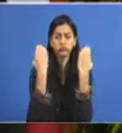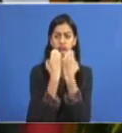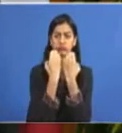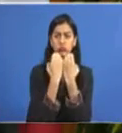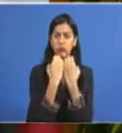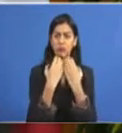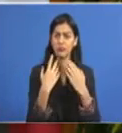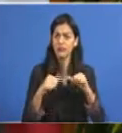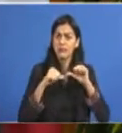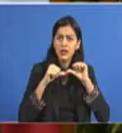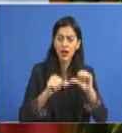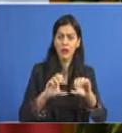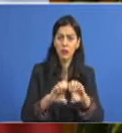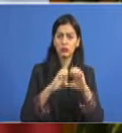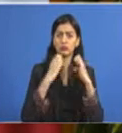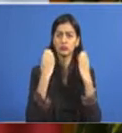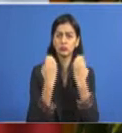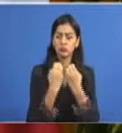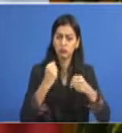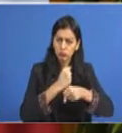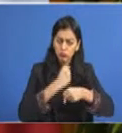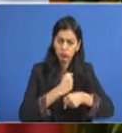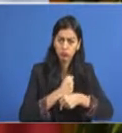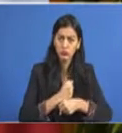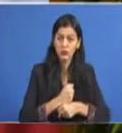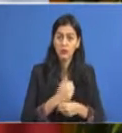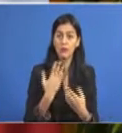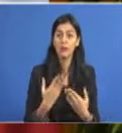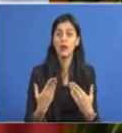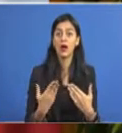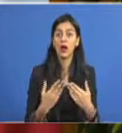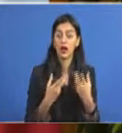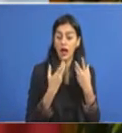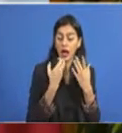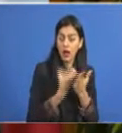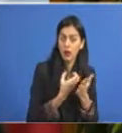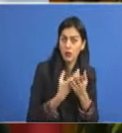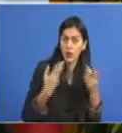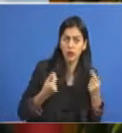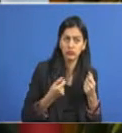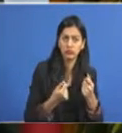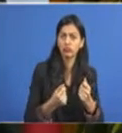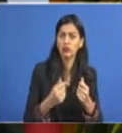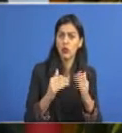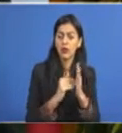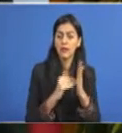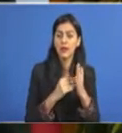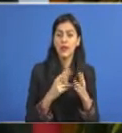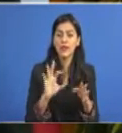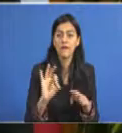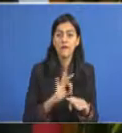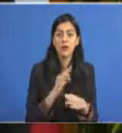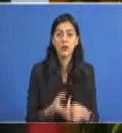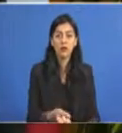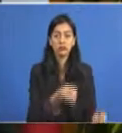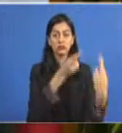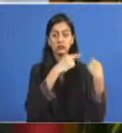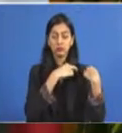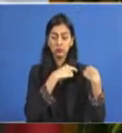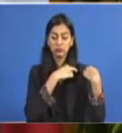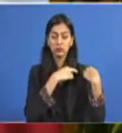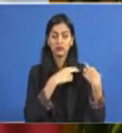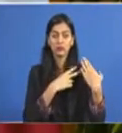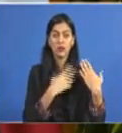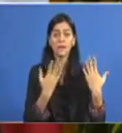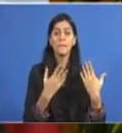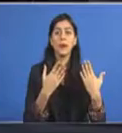estado haciendo, para que la reactivación se haga de manera responsable para